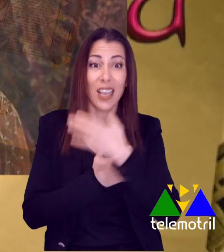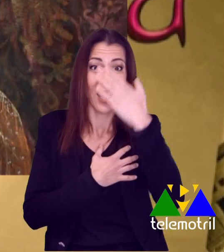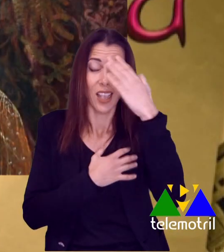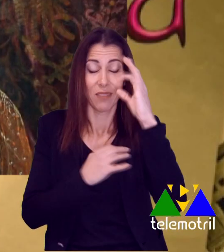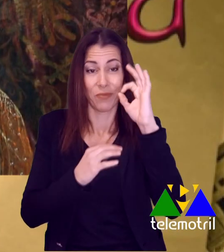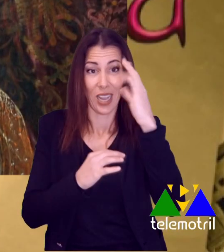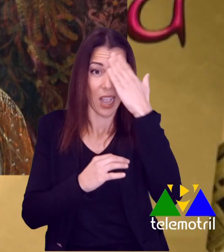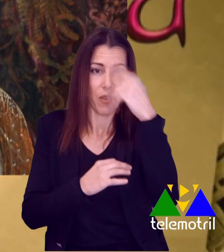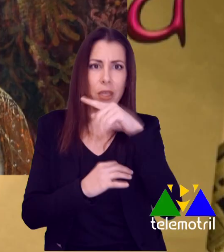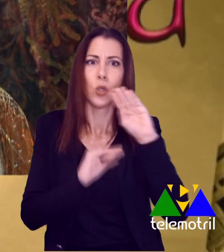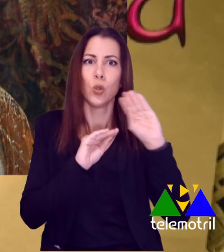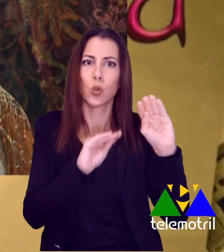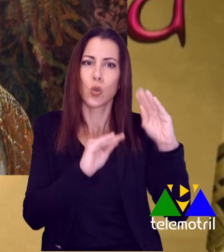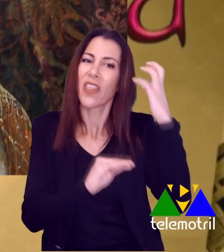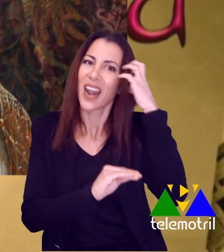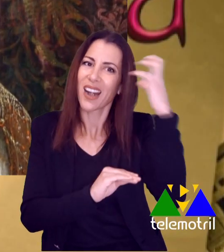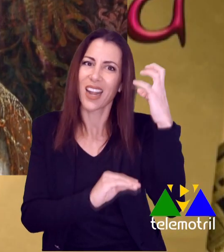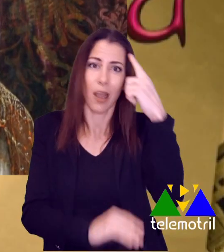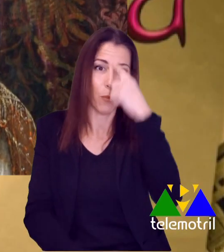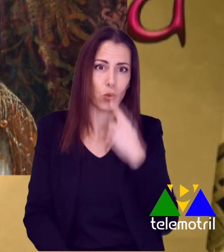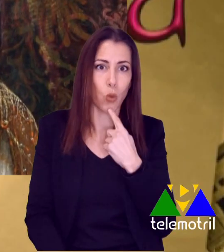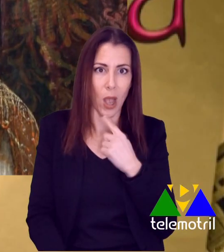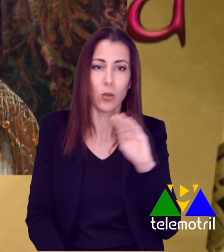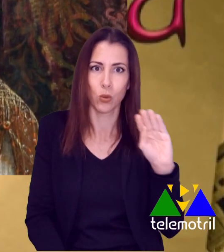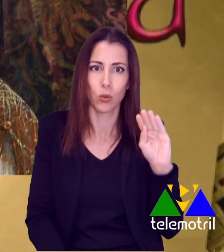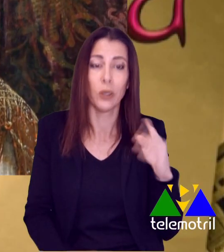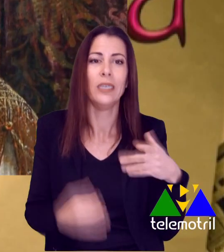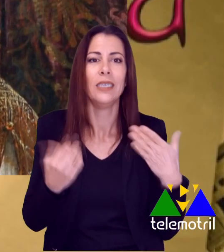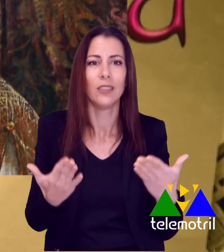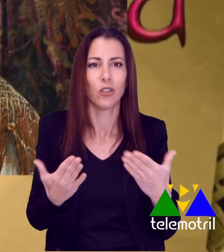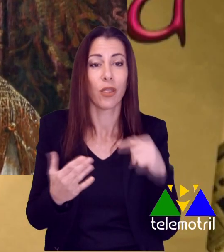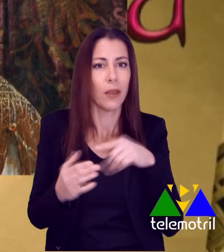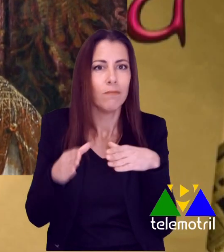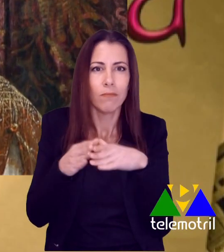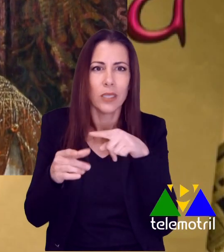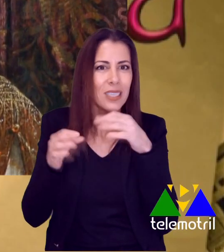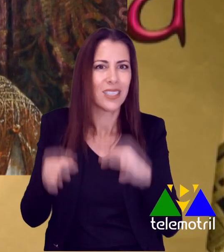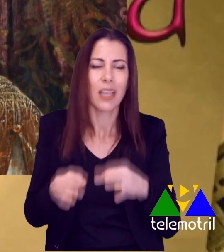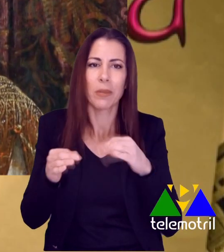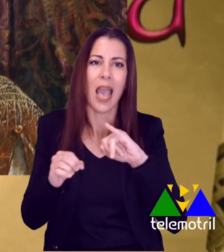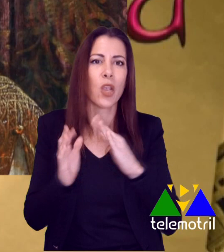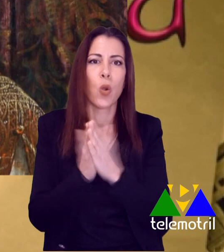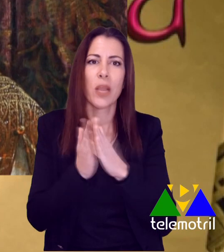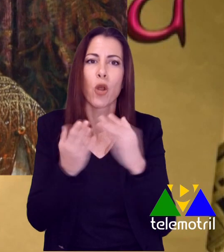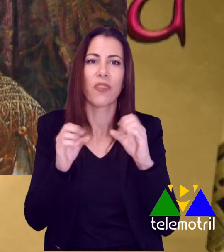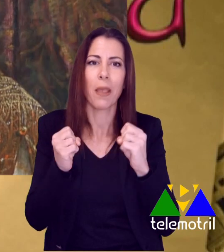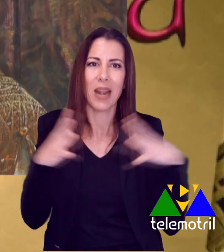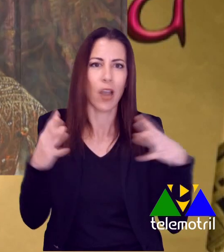Isabel de Portugal. Y por lo tanto, pues evidentemente estos tipos de santuarios pues siempre tenían su libro de milagros,